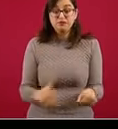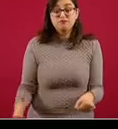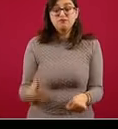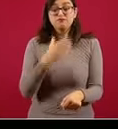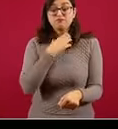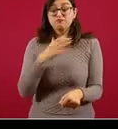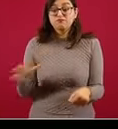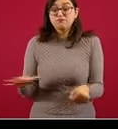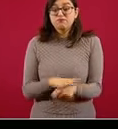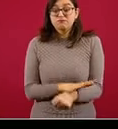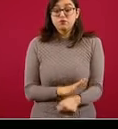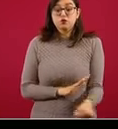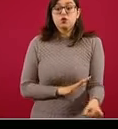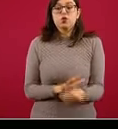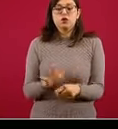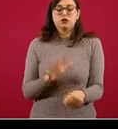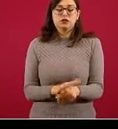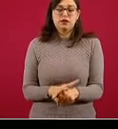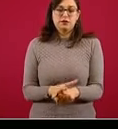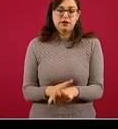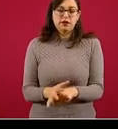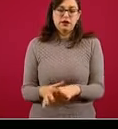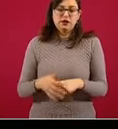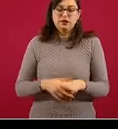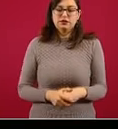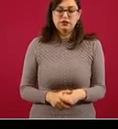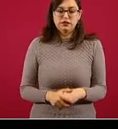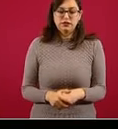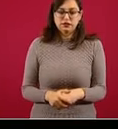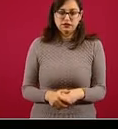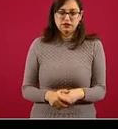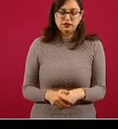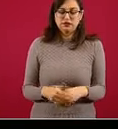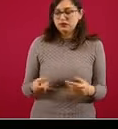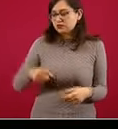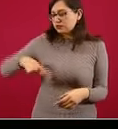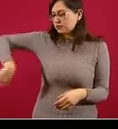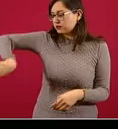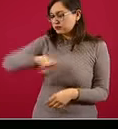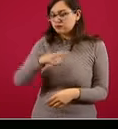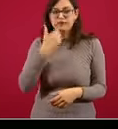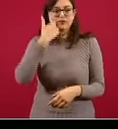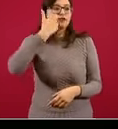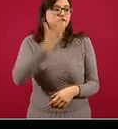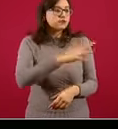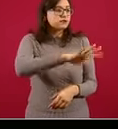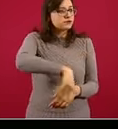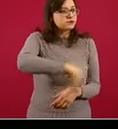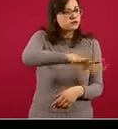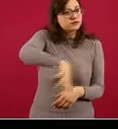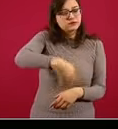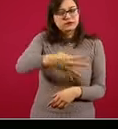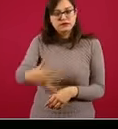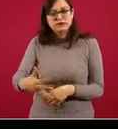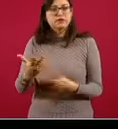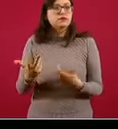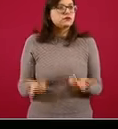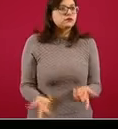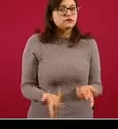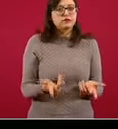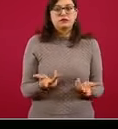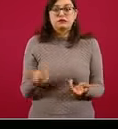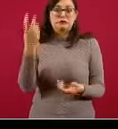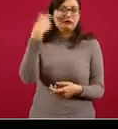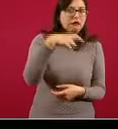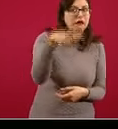México, ¿qué opciones viables podría darle a las personas que están buscando o que necesitan en estos momentos un hospital para justamente no hacer